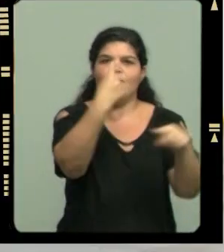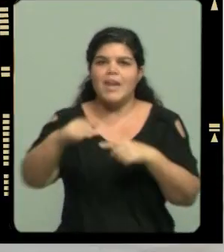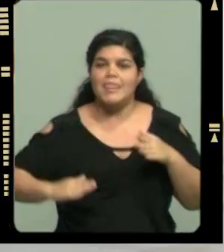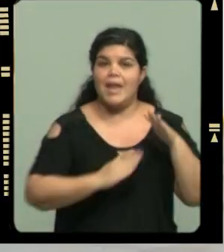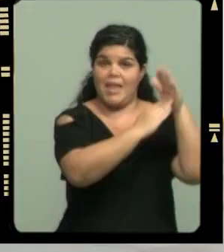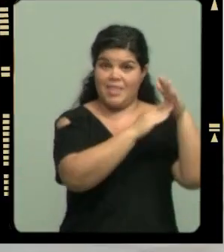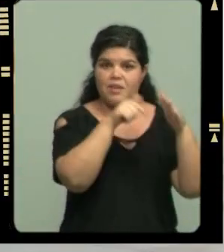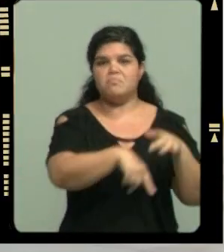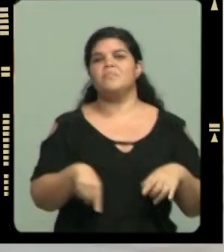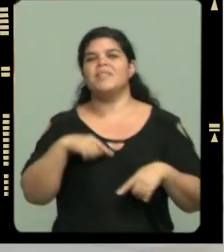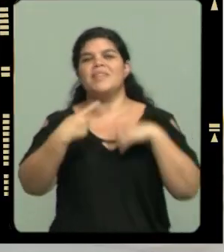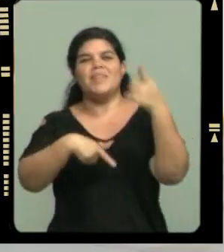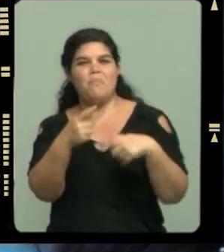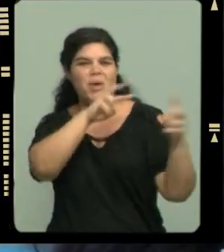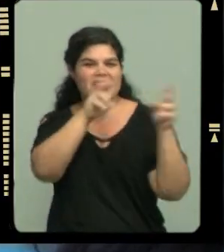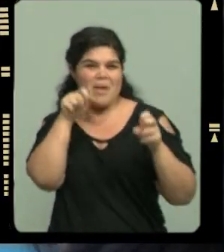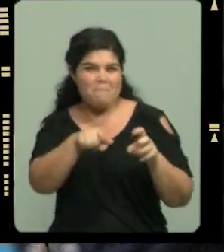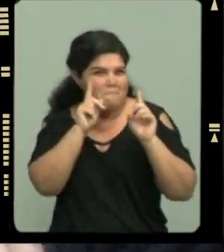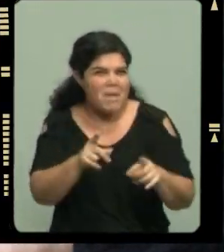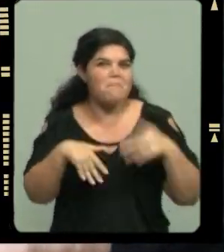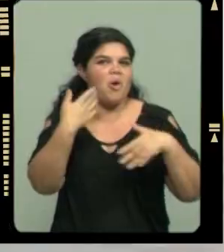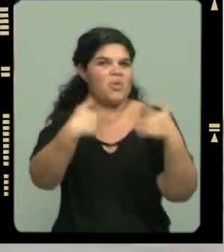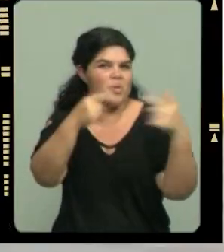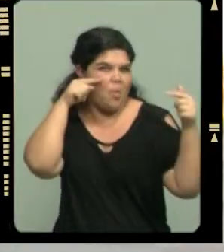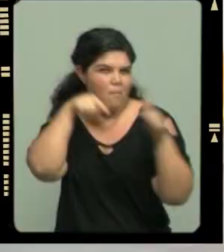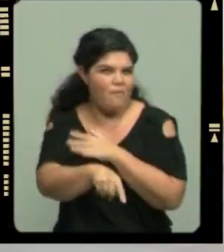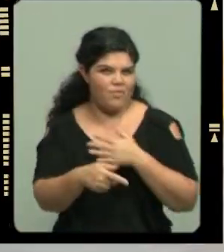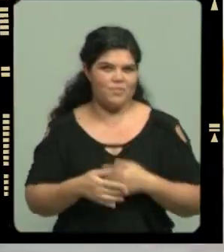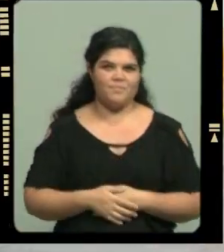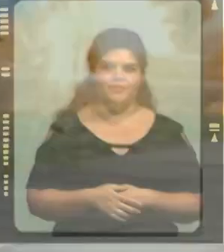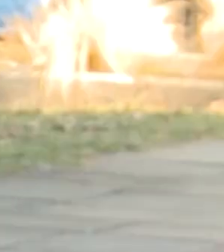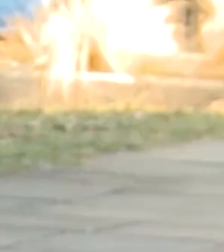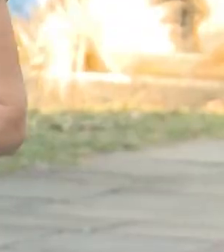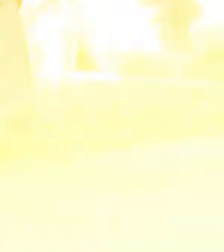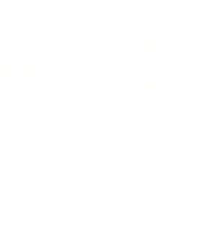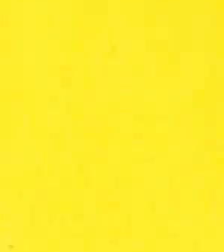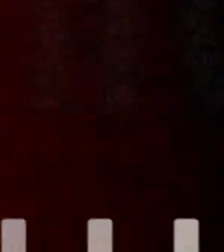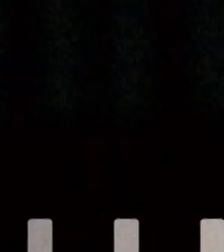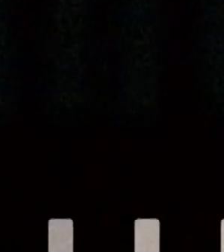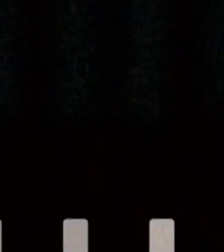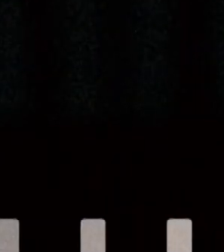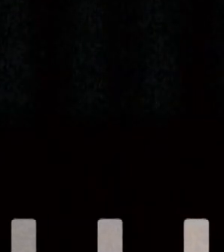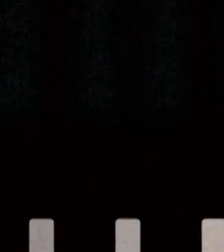nuevos líderes en las carreras universitarias. ¿Te parece? Sí, por supuesto. Bueno, en el próximo bloque lo vamos a hacer.